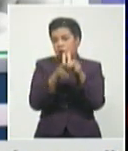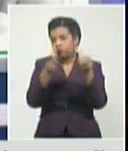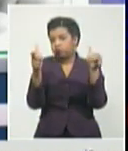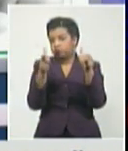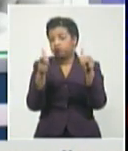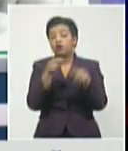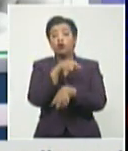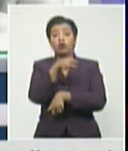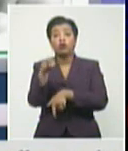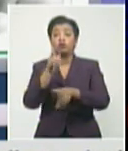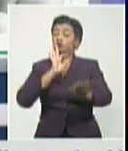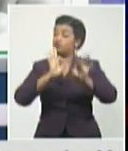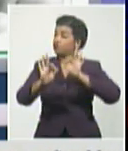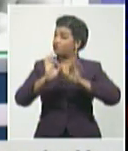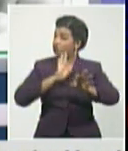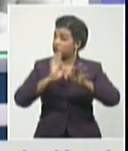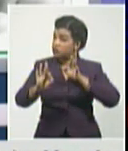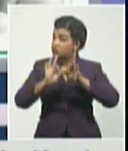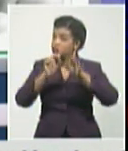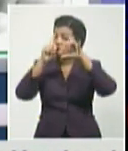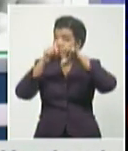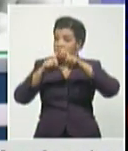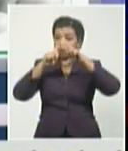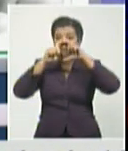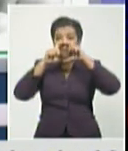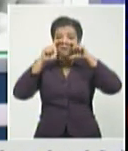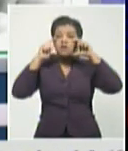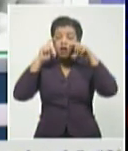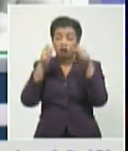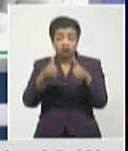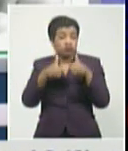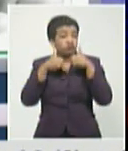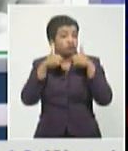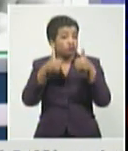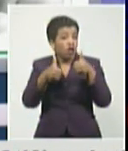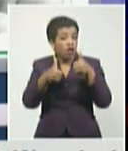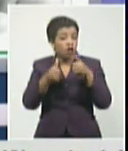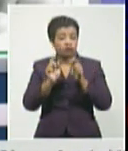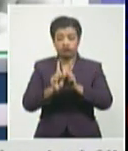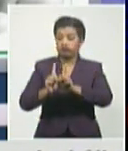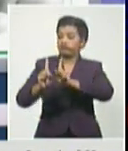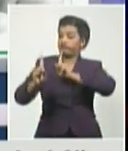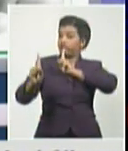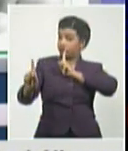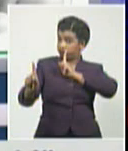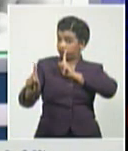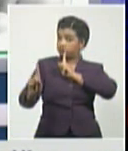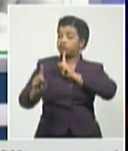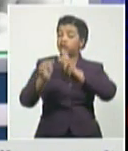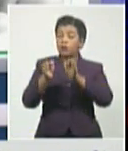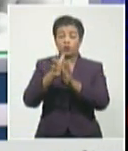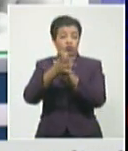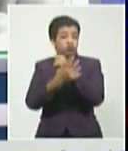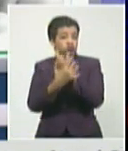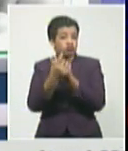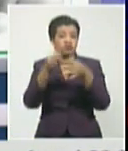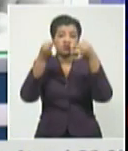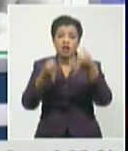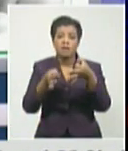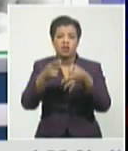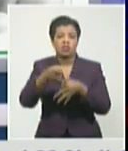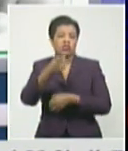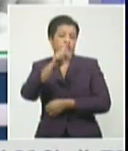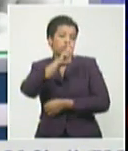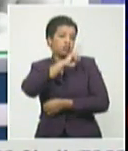cuídese mucho es el nació correctamente ward a distancia y mantenga siempre la autorresponsabilidad